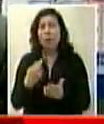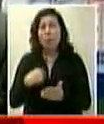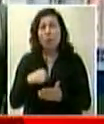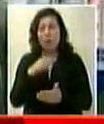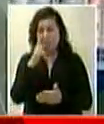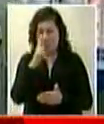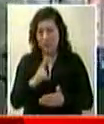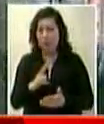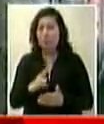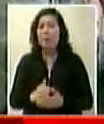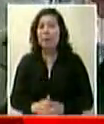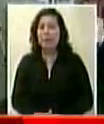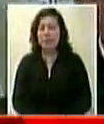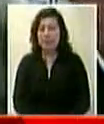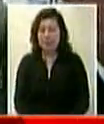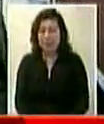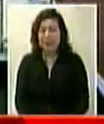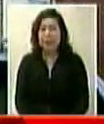país.